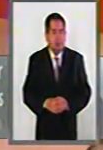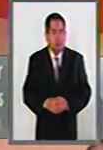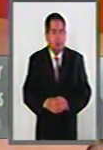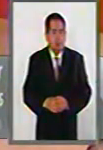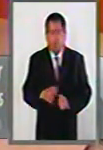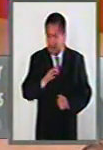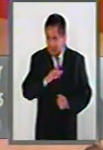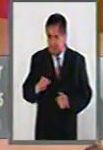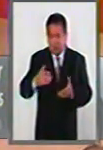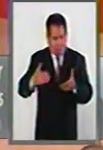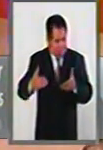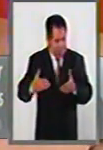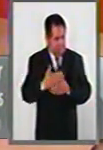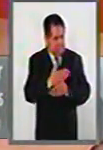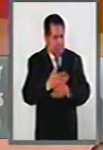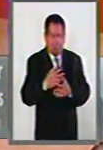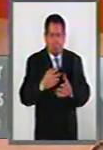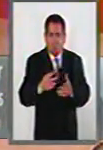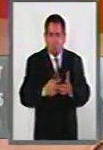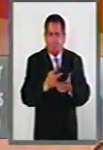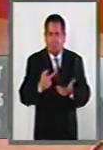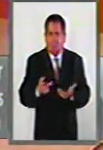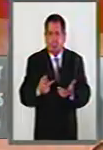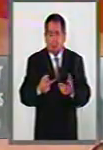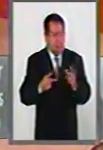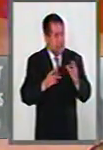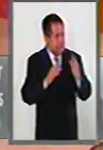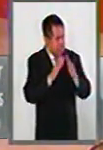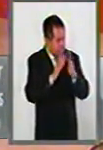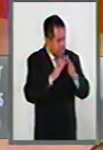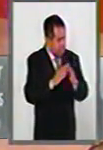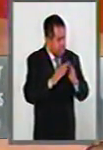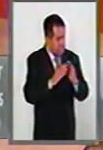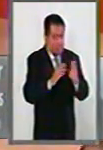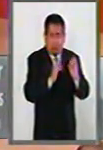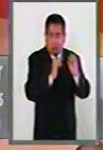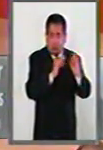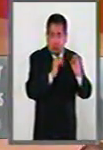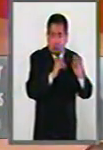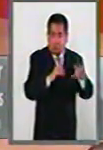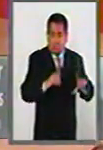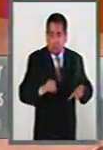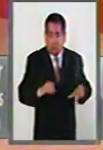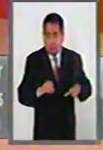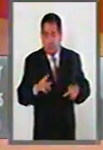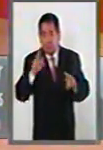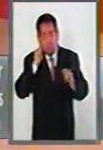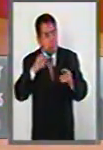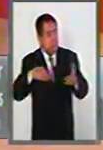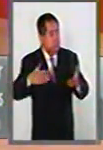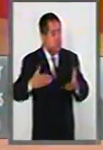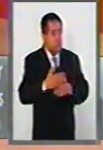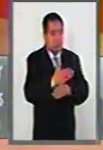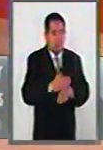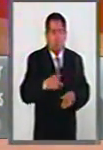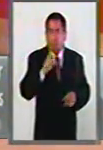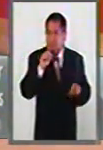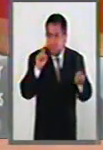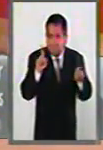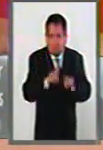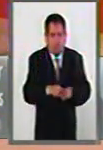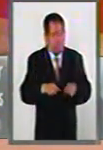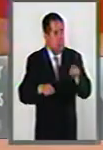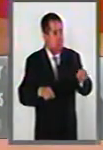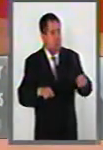Se pueden catear, se los repito, domicilios de oficinas públicas, incluyendo los de los